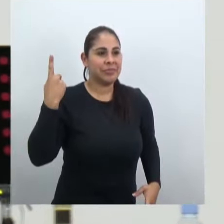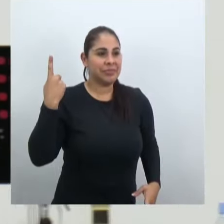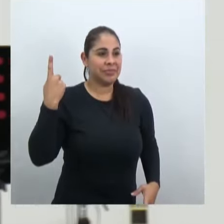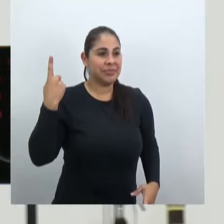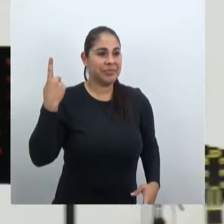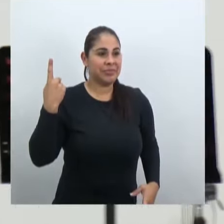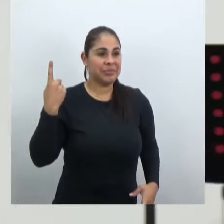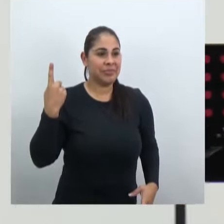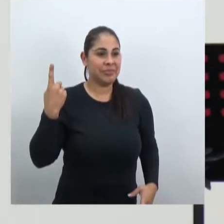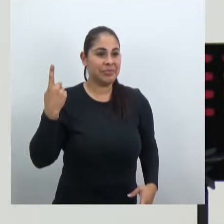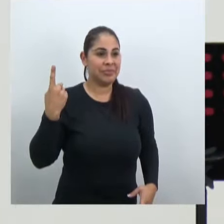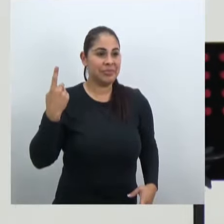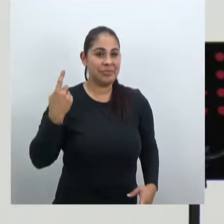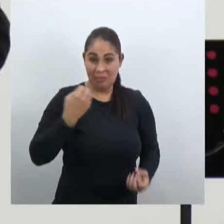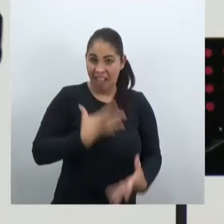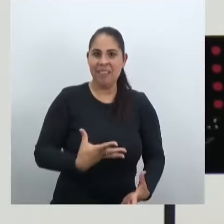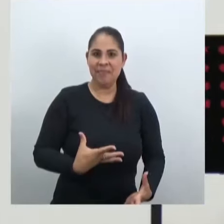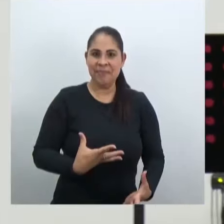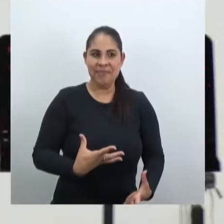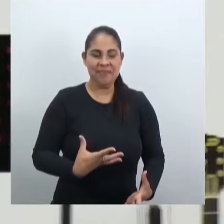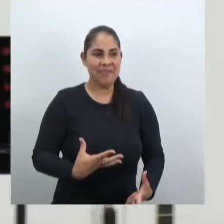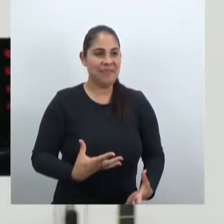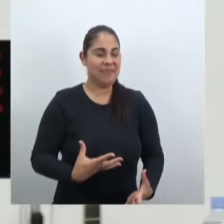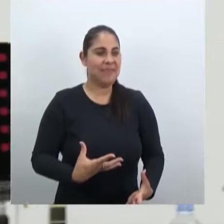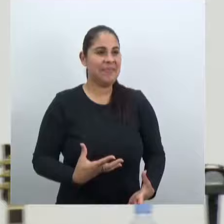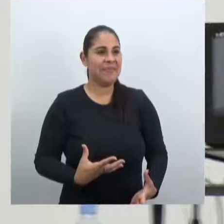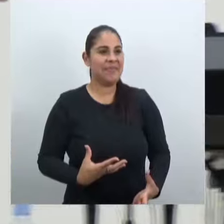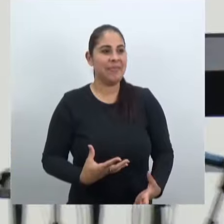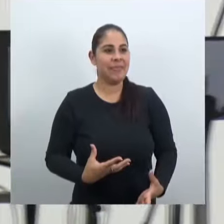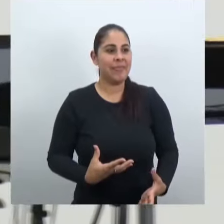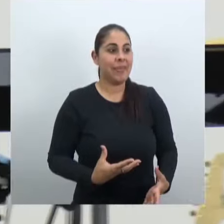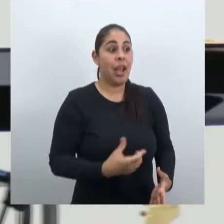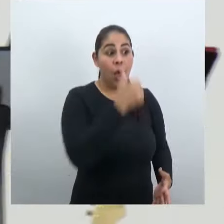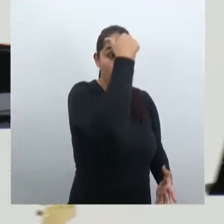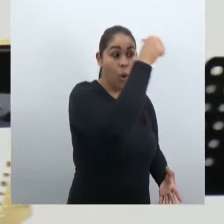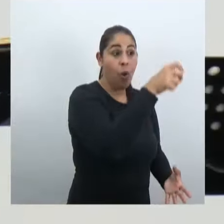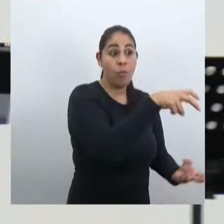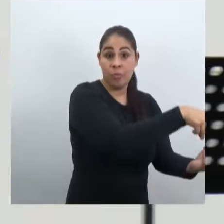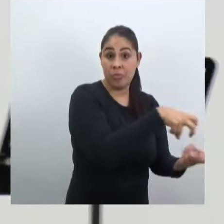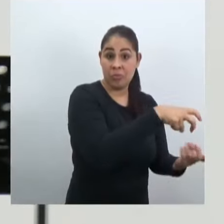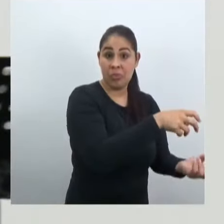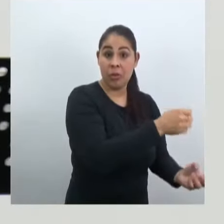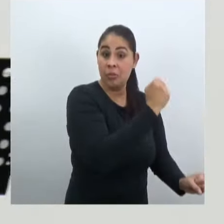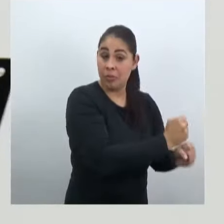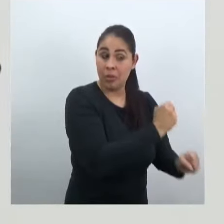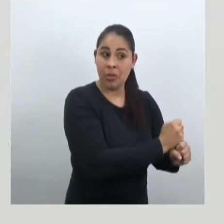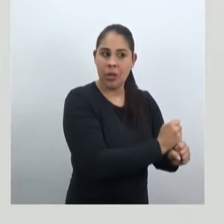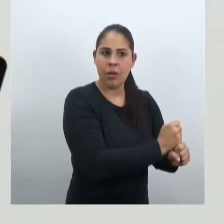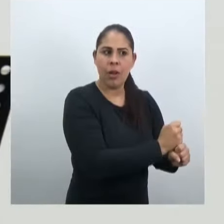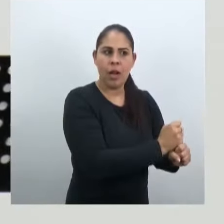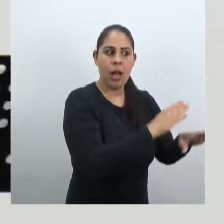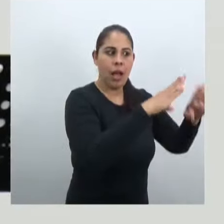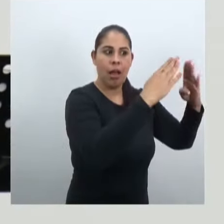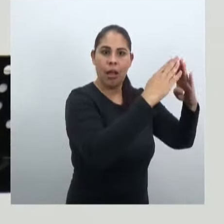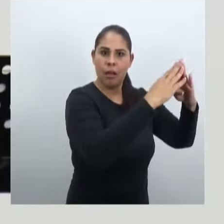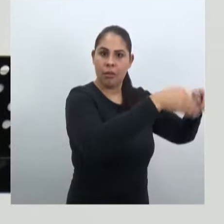A ver, Santimonios, ¿estás dispuesto? Bien. ¿Cómo se fue este hombre a casa? Justificado.